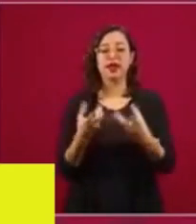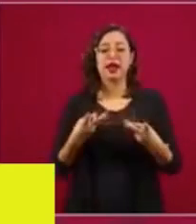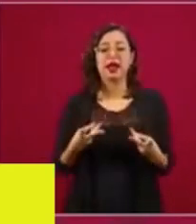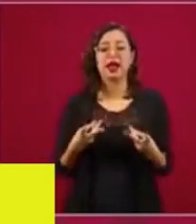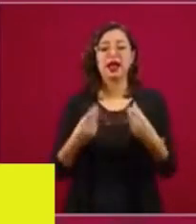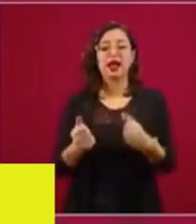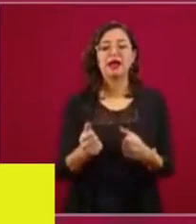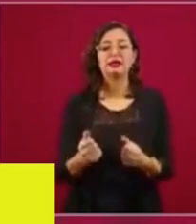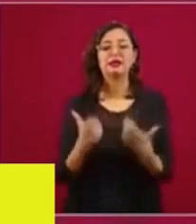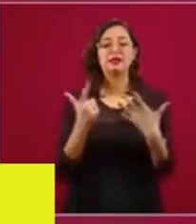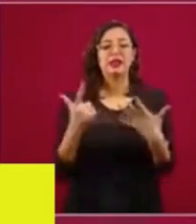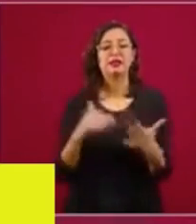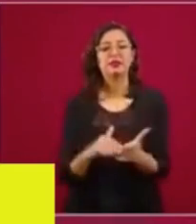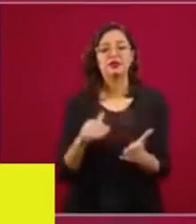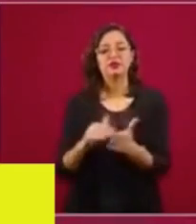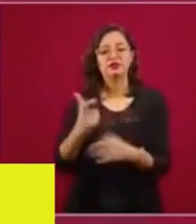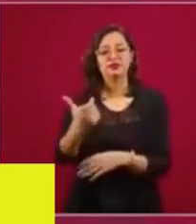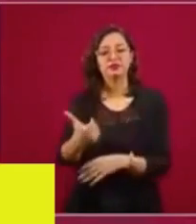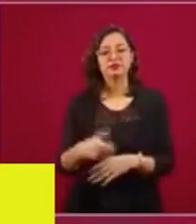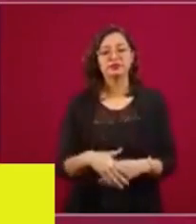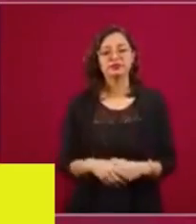cobraron 7 millones de pesos.